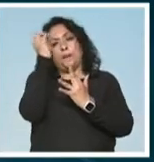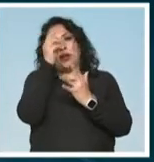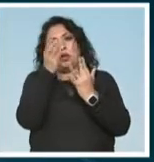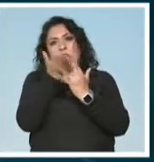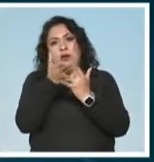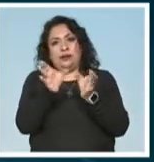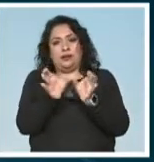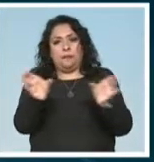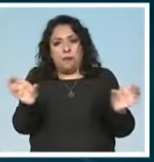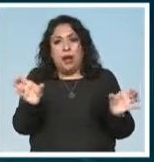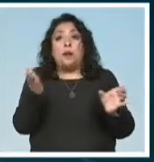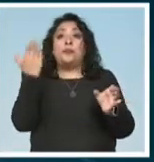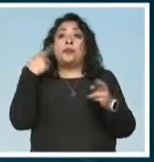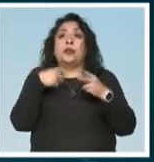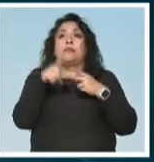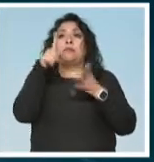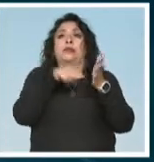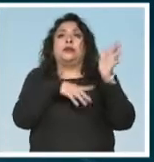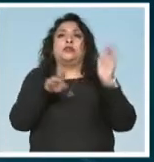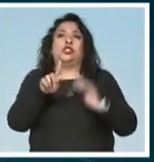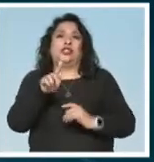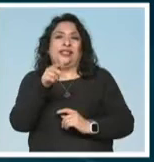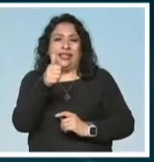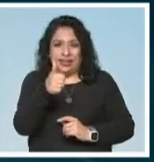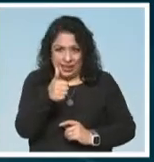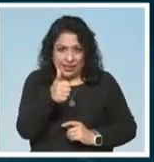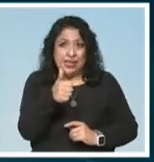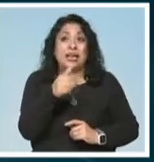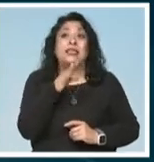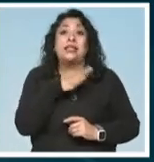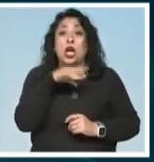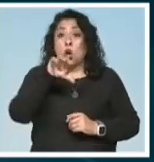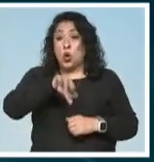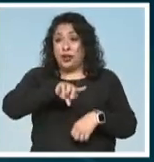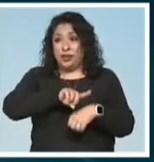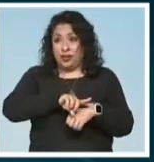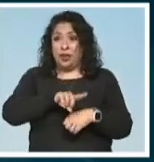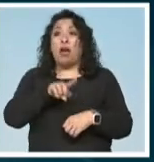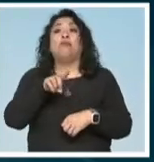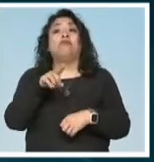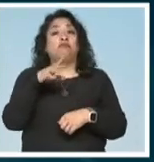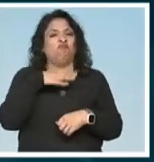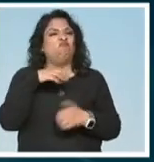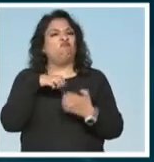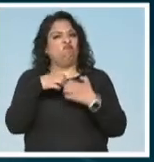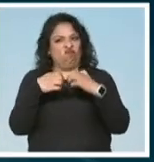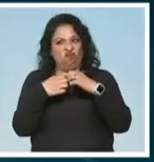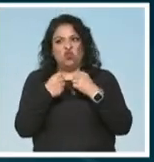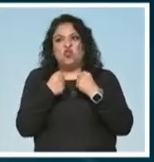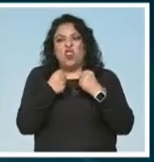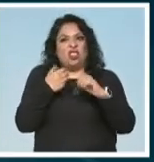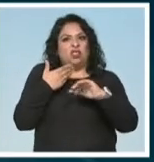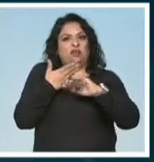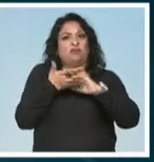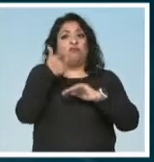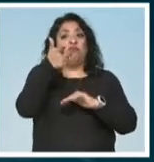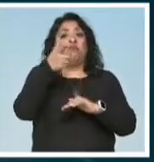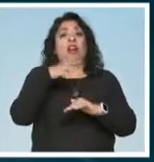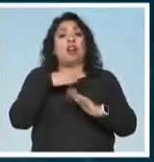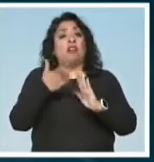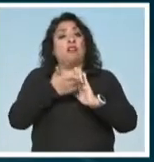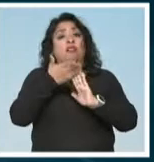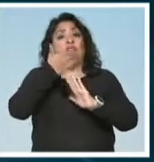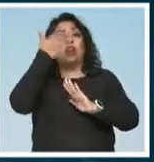desde su apertura en 1976 y tiene hasta el día de hoy grandes enemigos. Ha sido declarado como